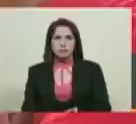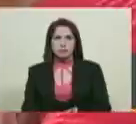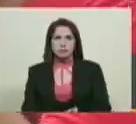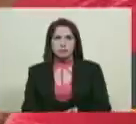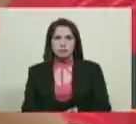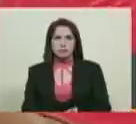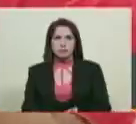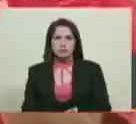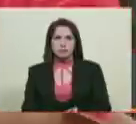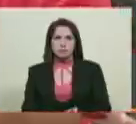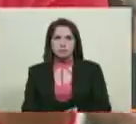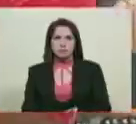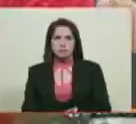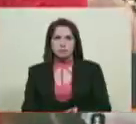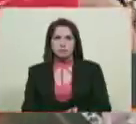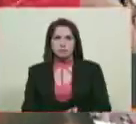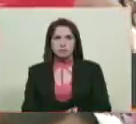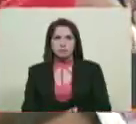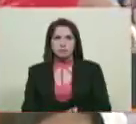Así es.